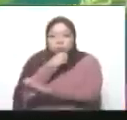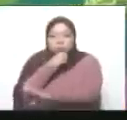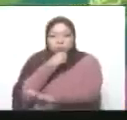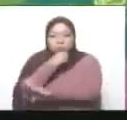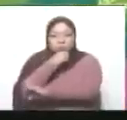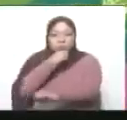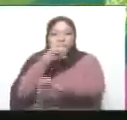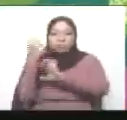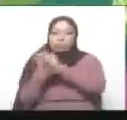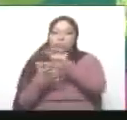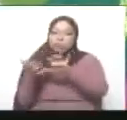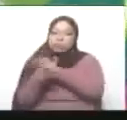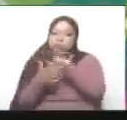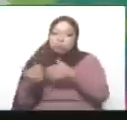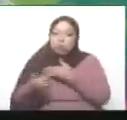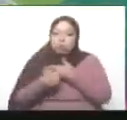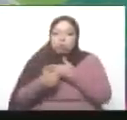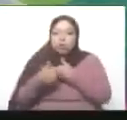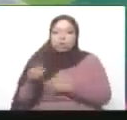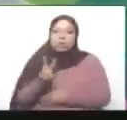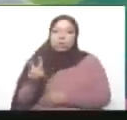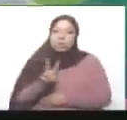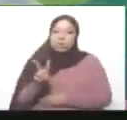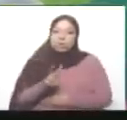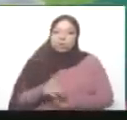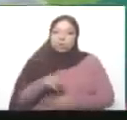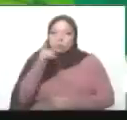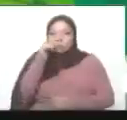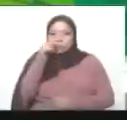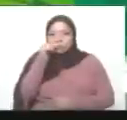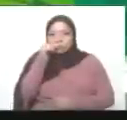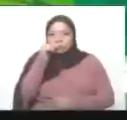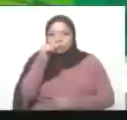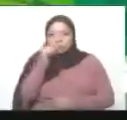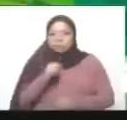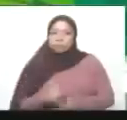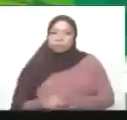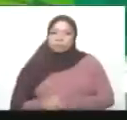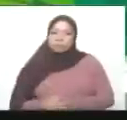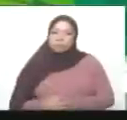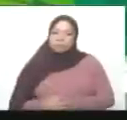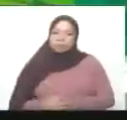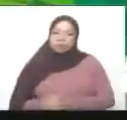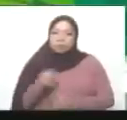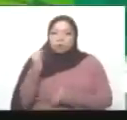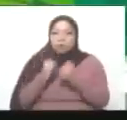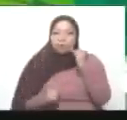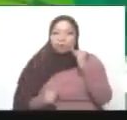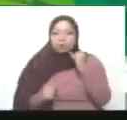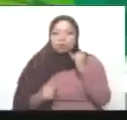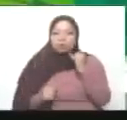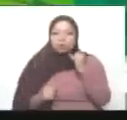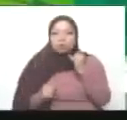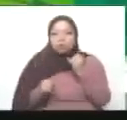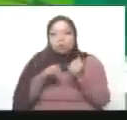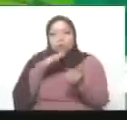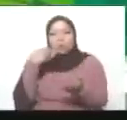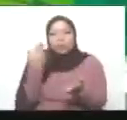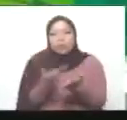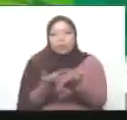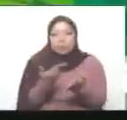del saqueo que habían hecho contra Venezuela y este hombre en su último suspiro dejó un